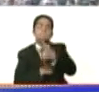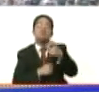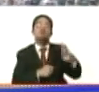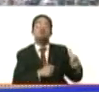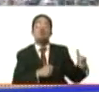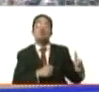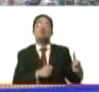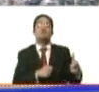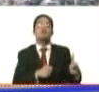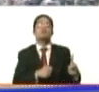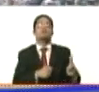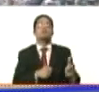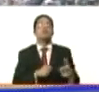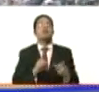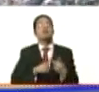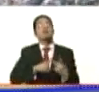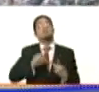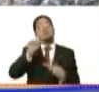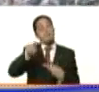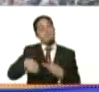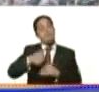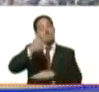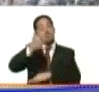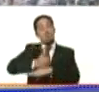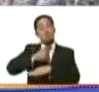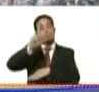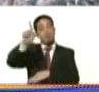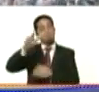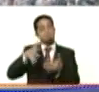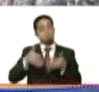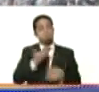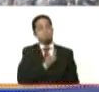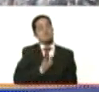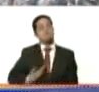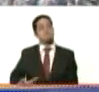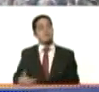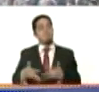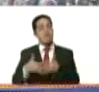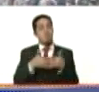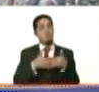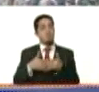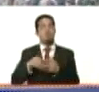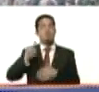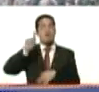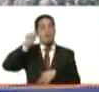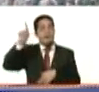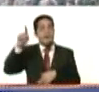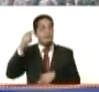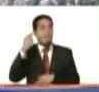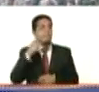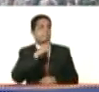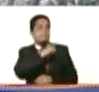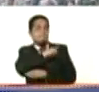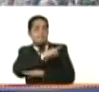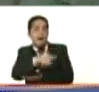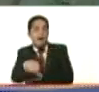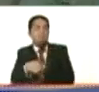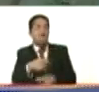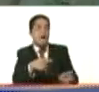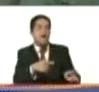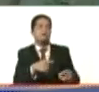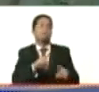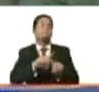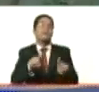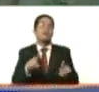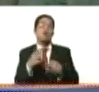que son culpa de Trump, claro que sí, y de su política imperialista y de todo el imperialismo, que es un sistema. Pero hay